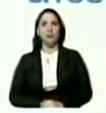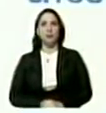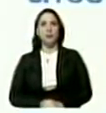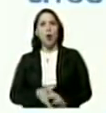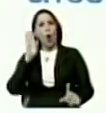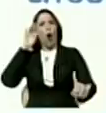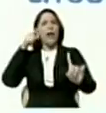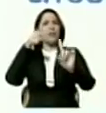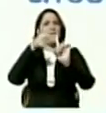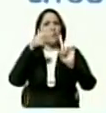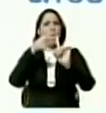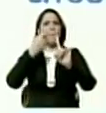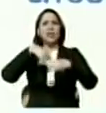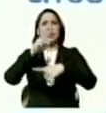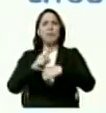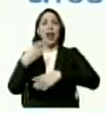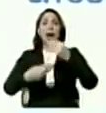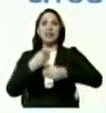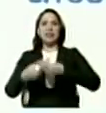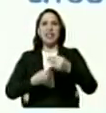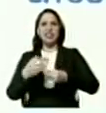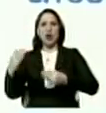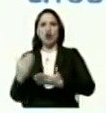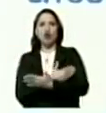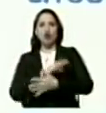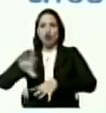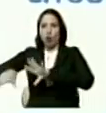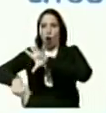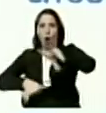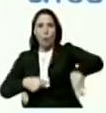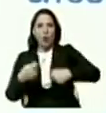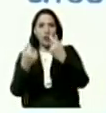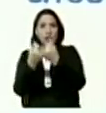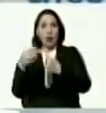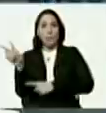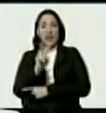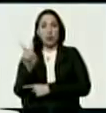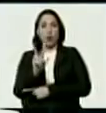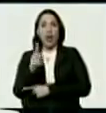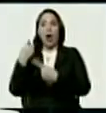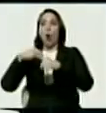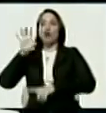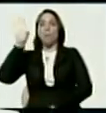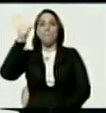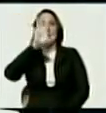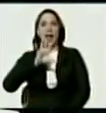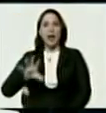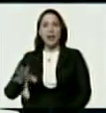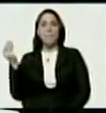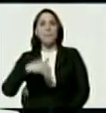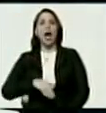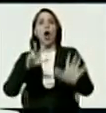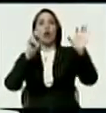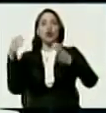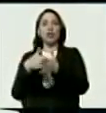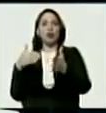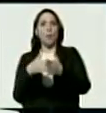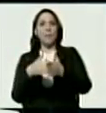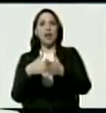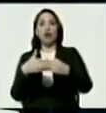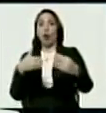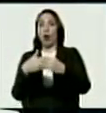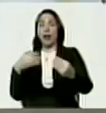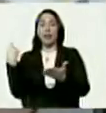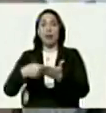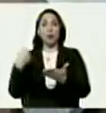objetivo principal era hacerse de los activos de Venezuela en el exterior, de los reales de Citgo, más de 800 millones de dólares en efectivo depositados en nuestras cuentas